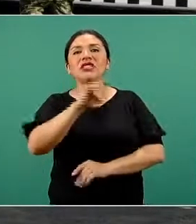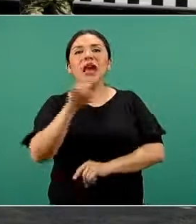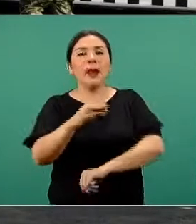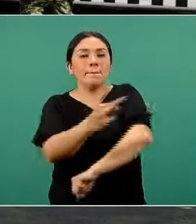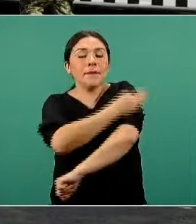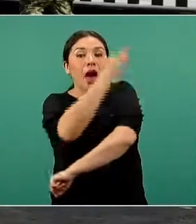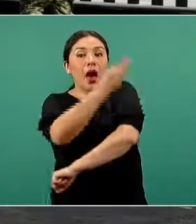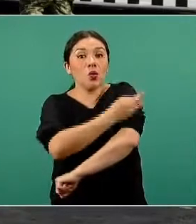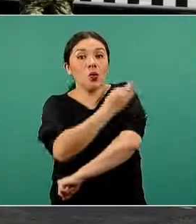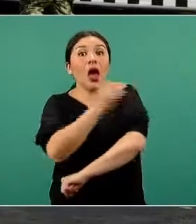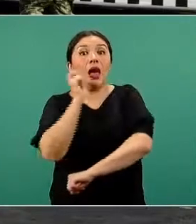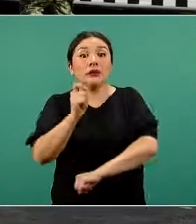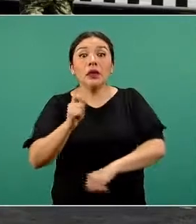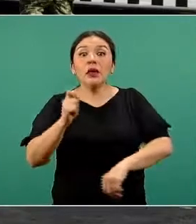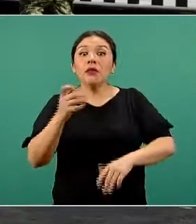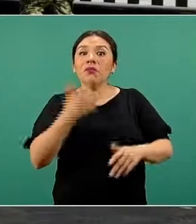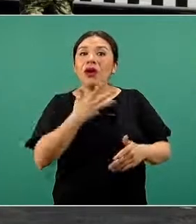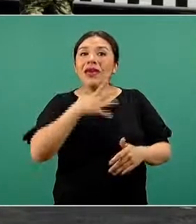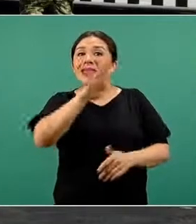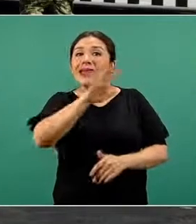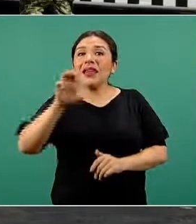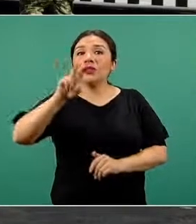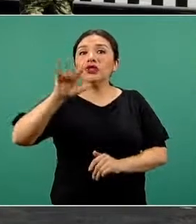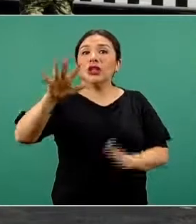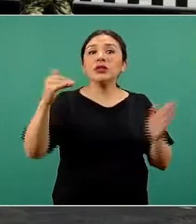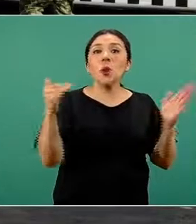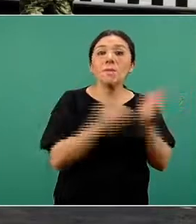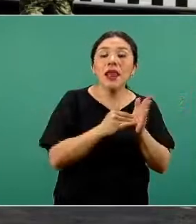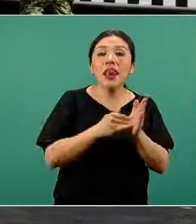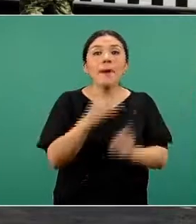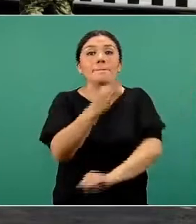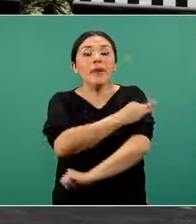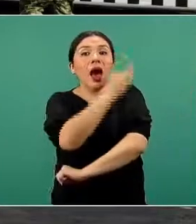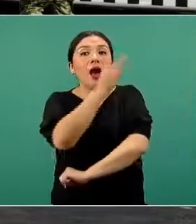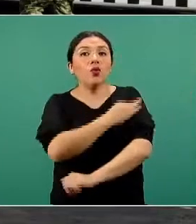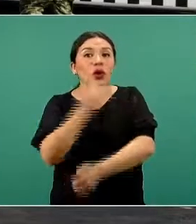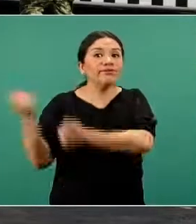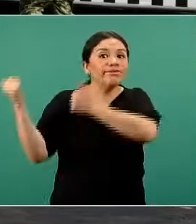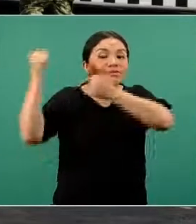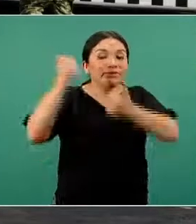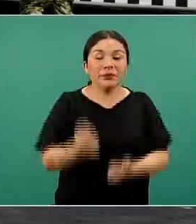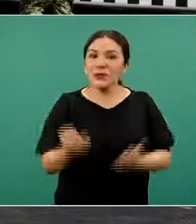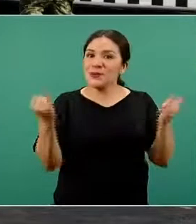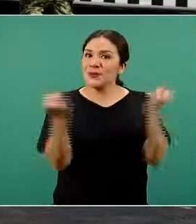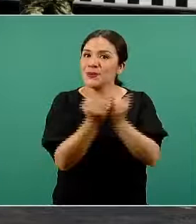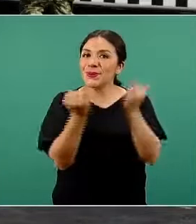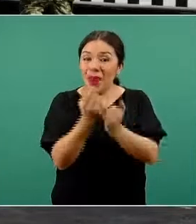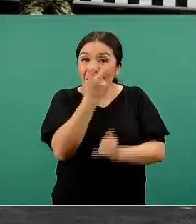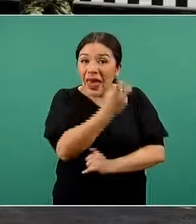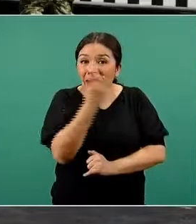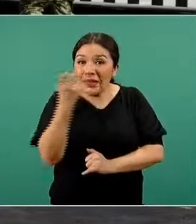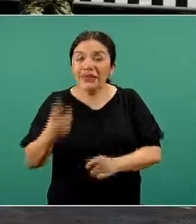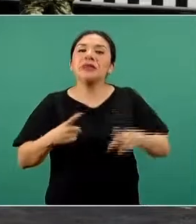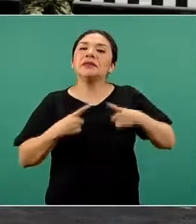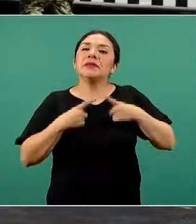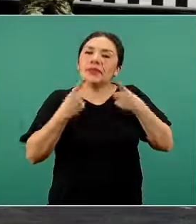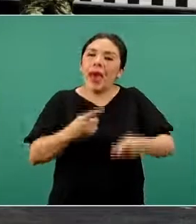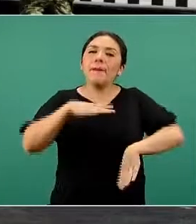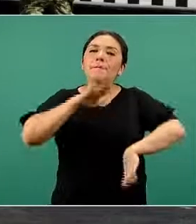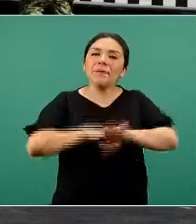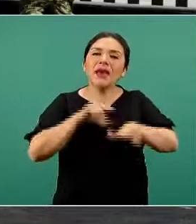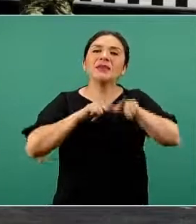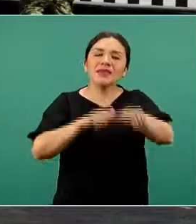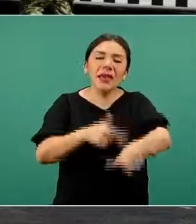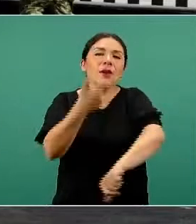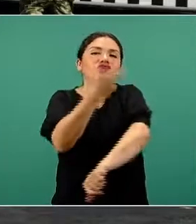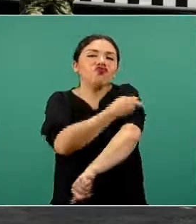Pfizer-BioNTech con 585,000 dosis, entonces también son dosis que se van a seguir